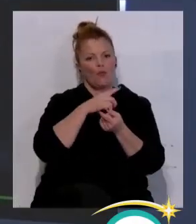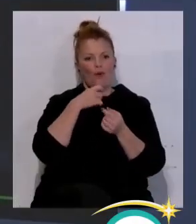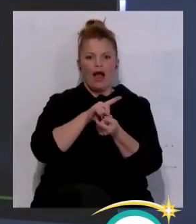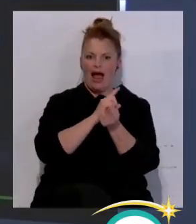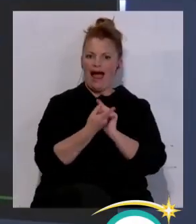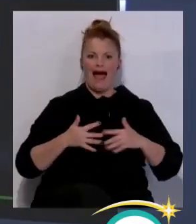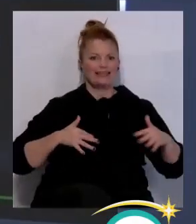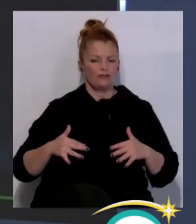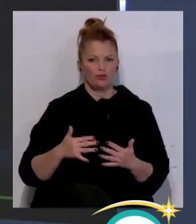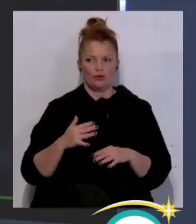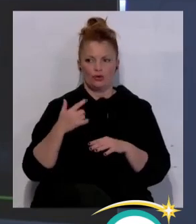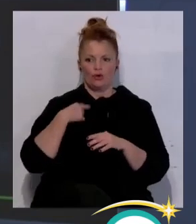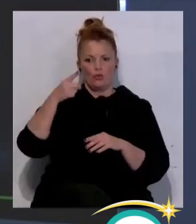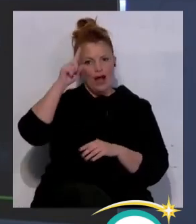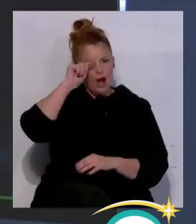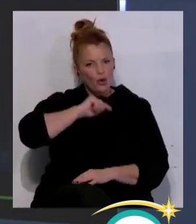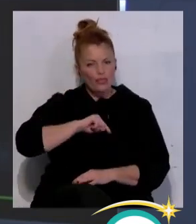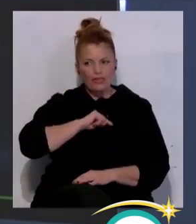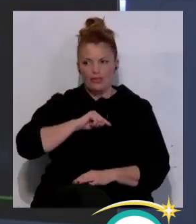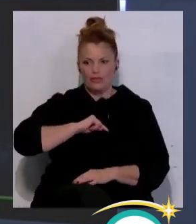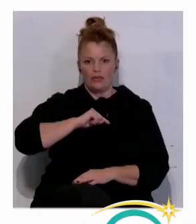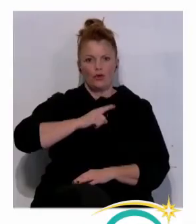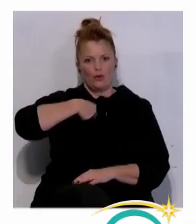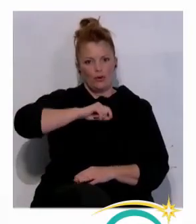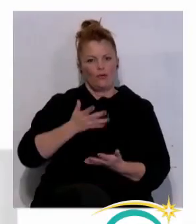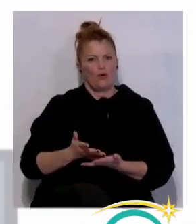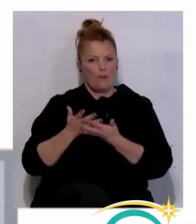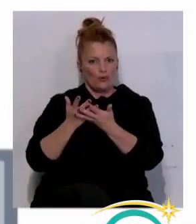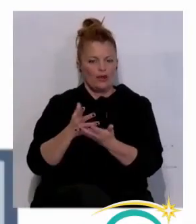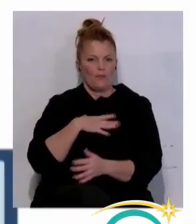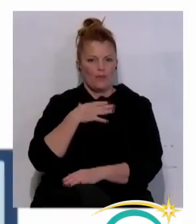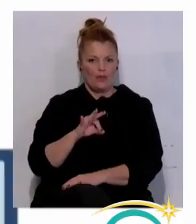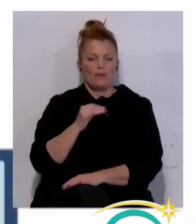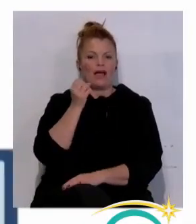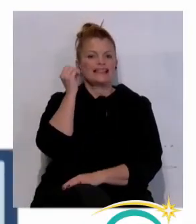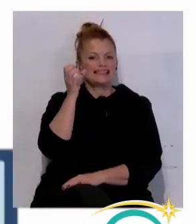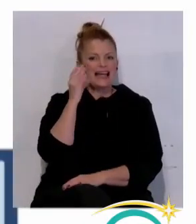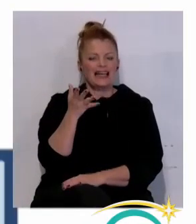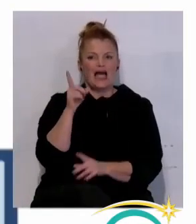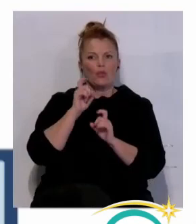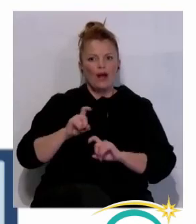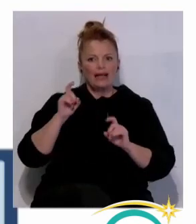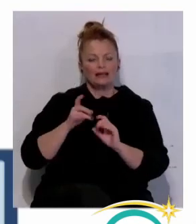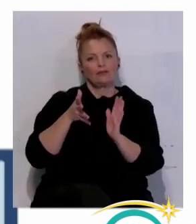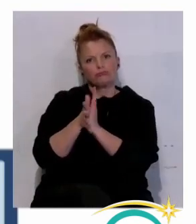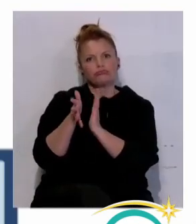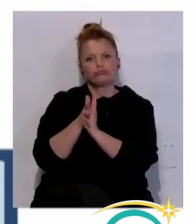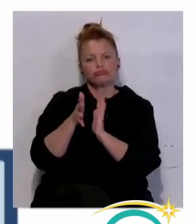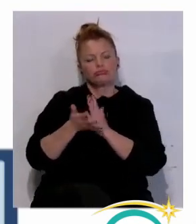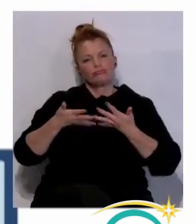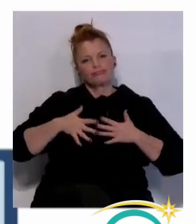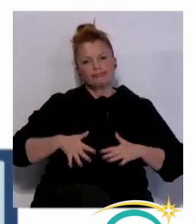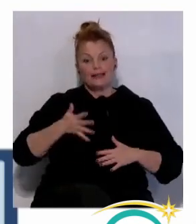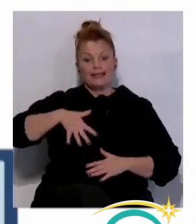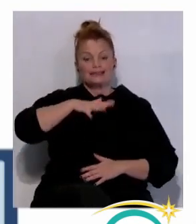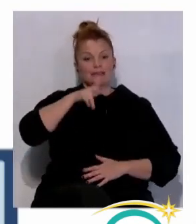el paciente haga, tome conciencia, que lo que nosotros le podamos aportar. Parte de lo que son las charlas educativas aquí en la consulta, en el salón